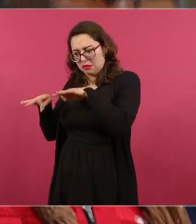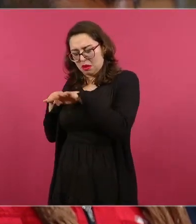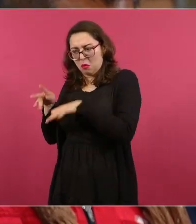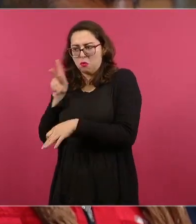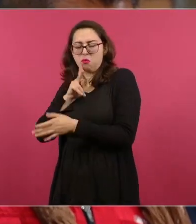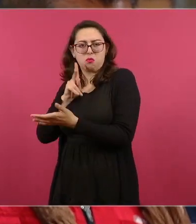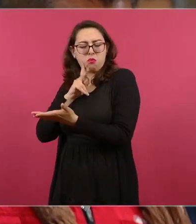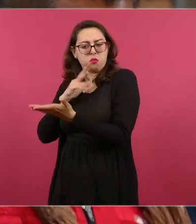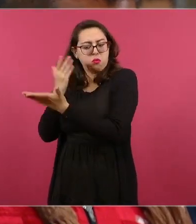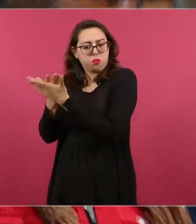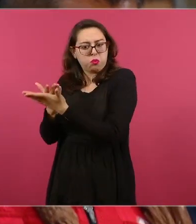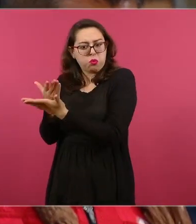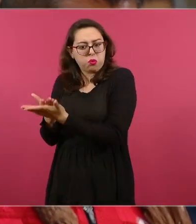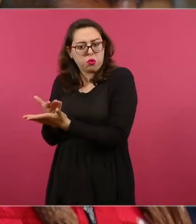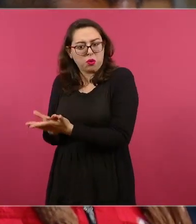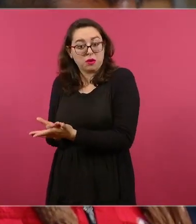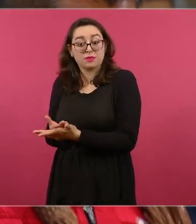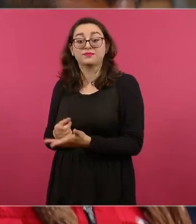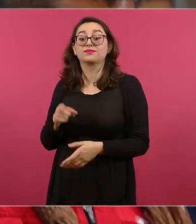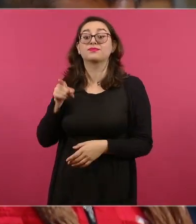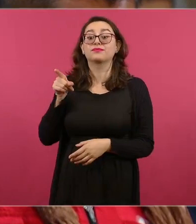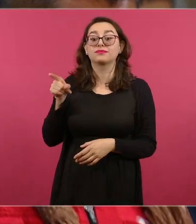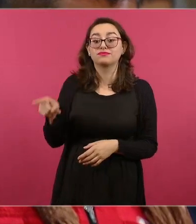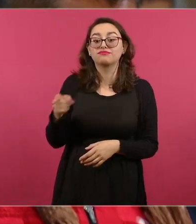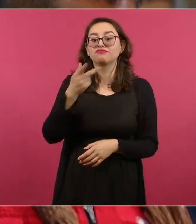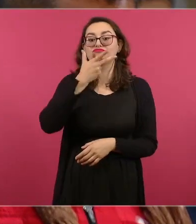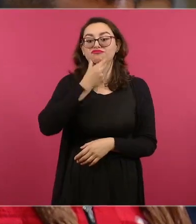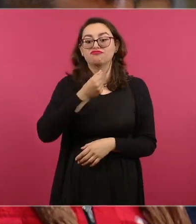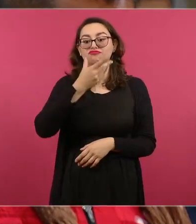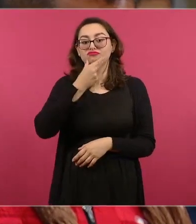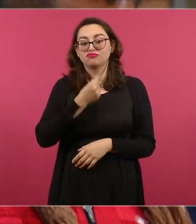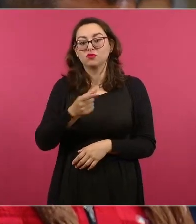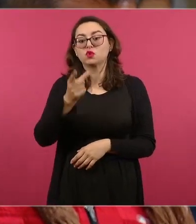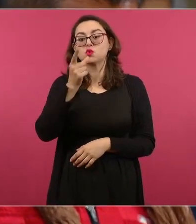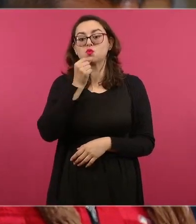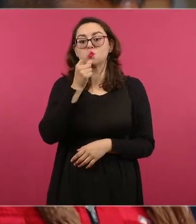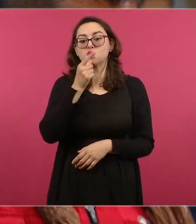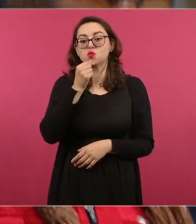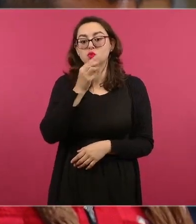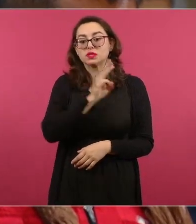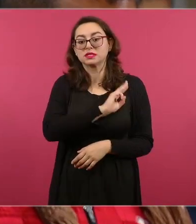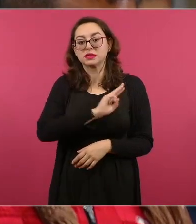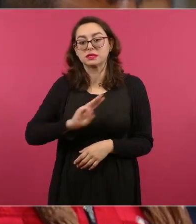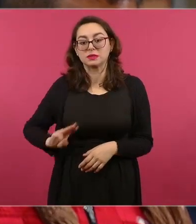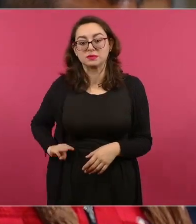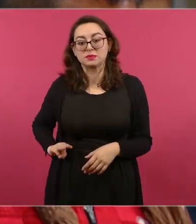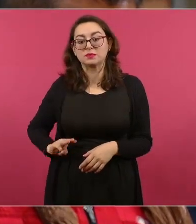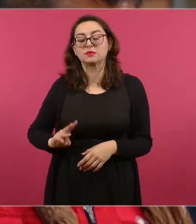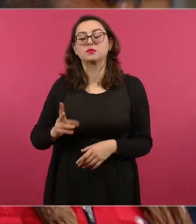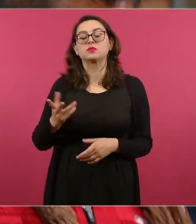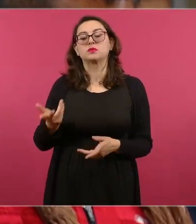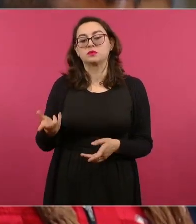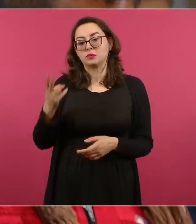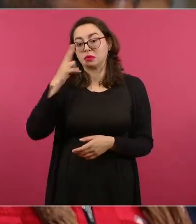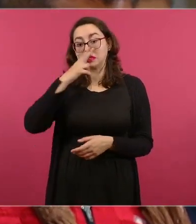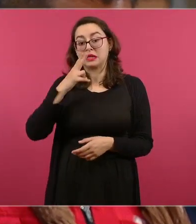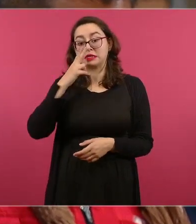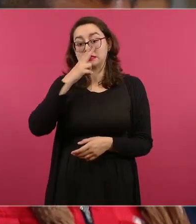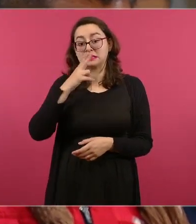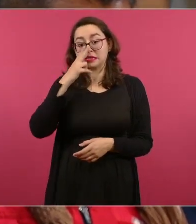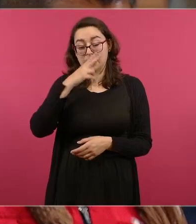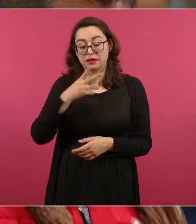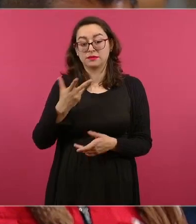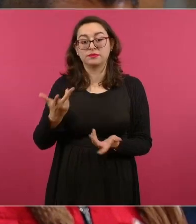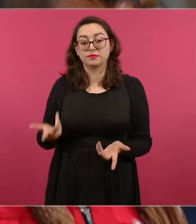Edgar Calixto es un comandante de la Policía Municipal de Ciudad Nezahualcóyotl, perdón, estatal de Ciudad